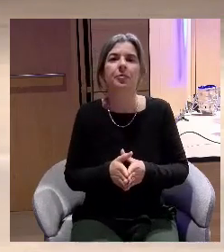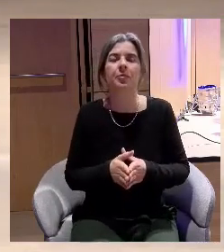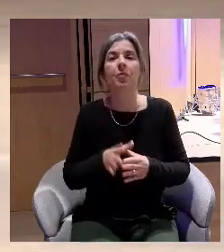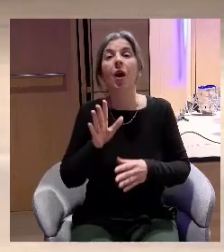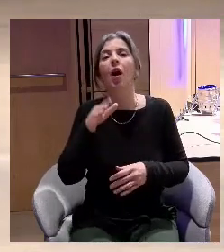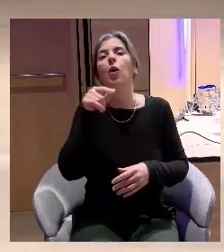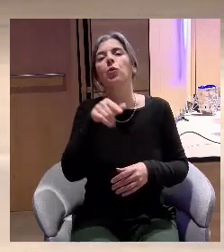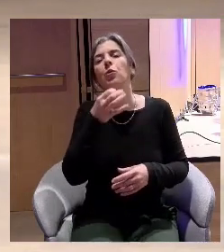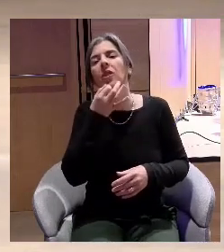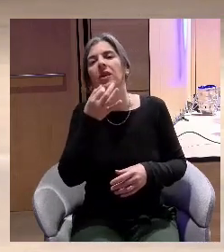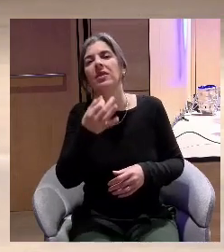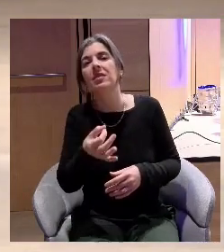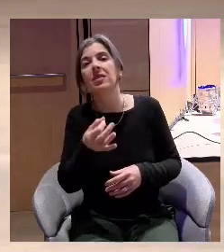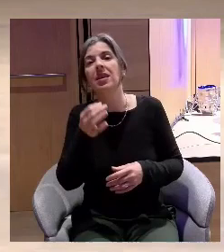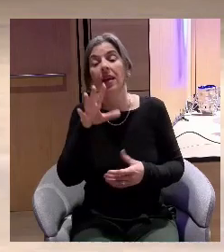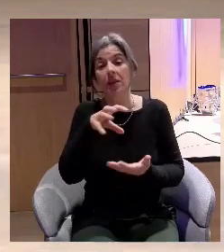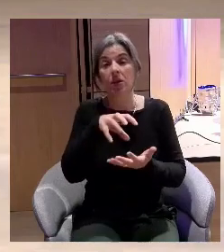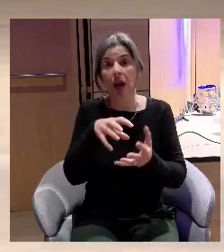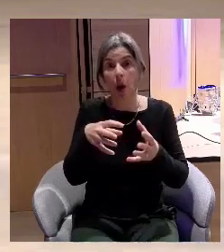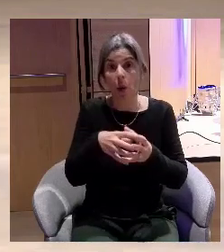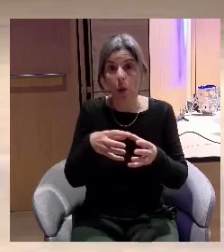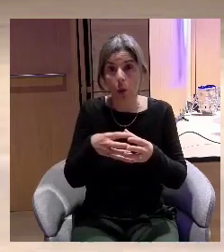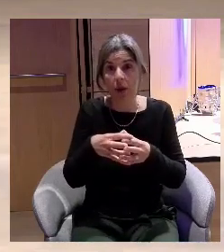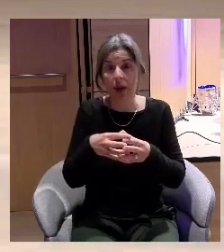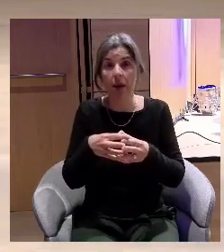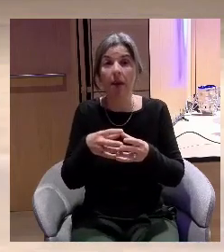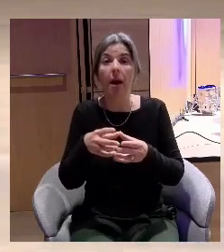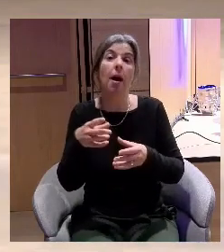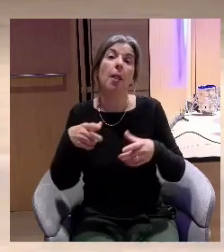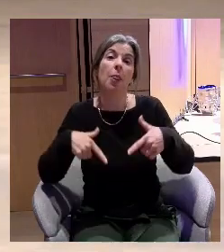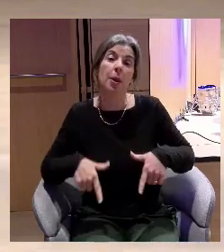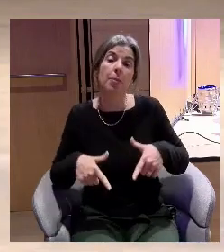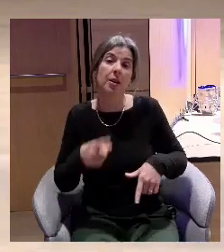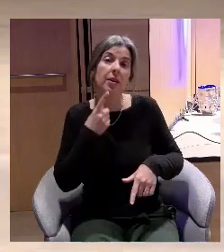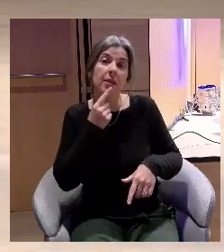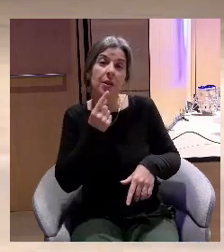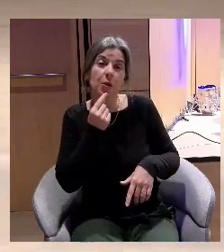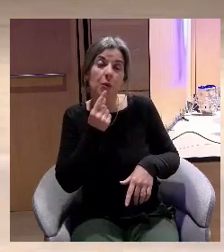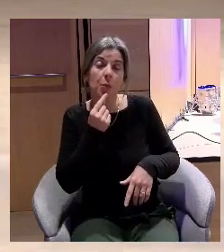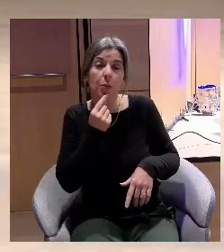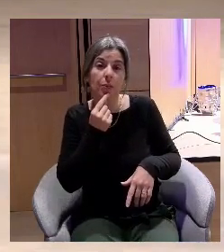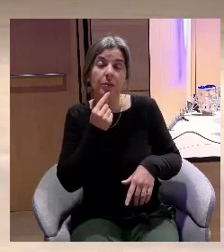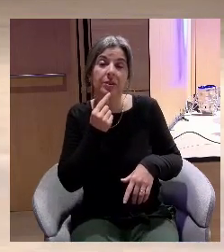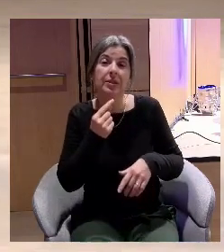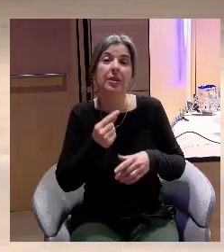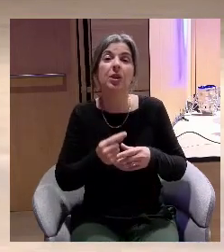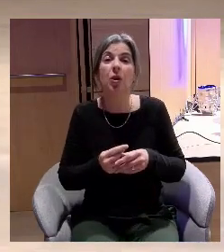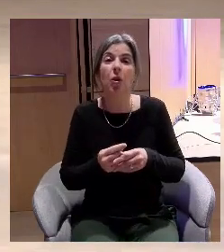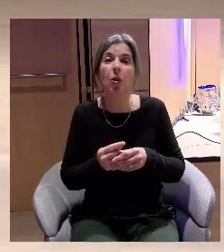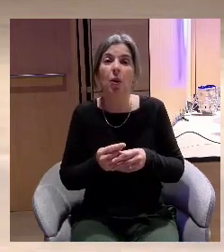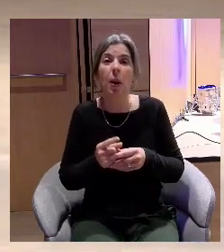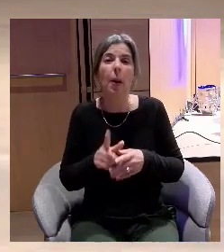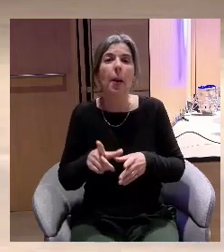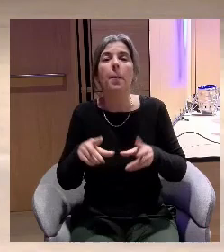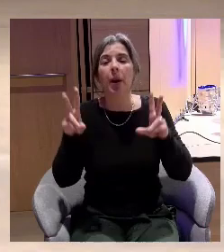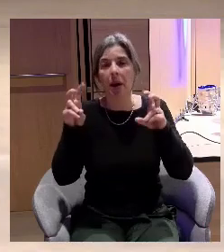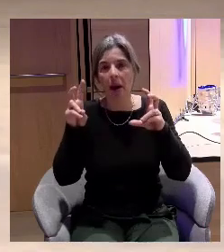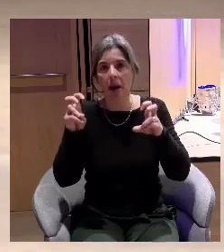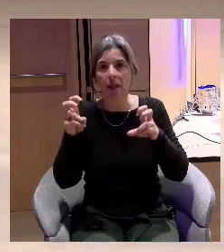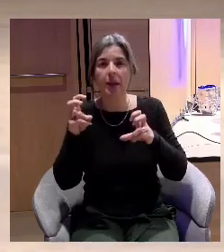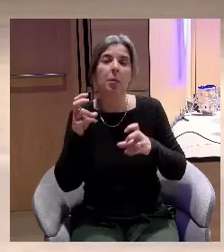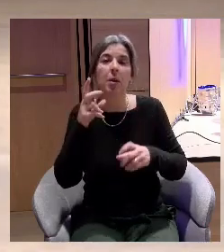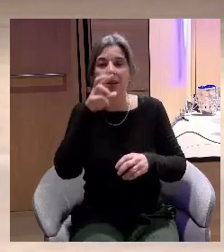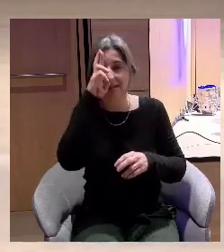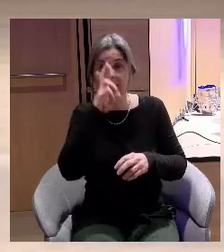esta unidad que tiene el Ministerio del Interior, donde es dedicada a asuntos técnicos, puede